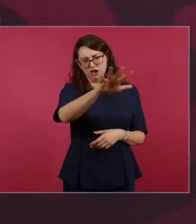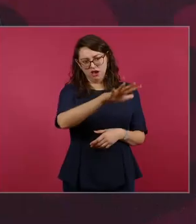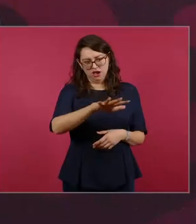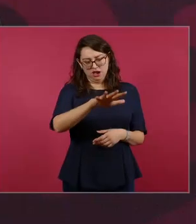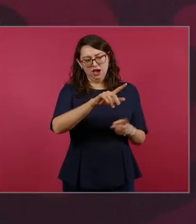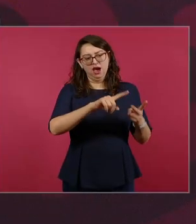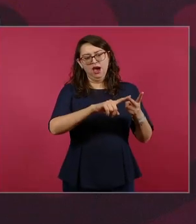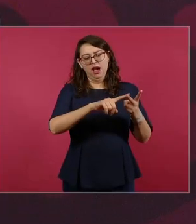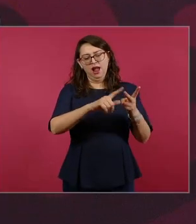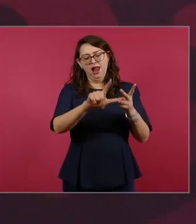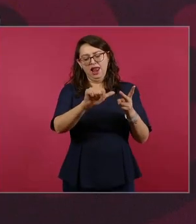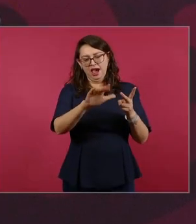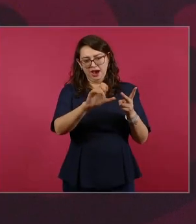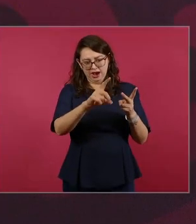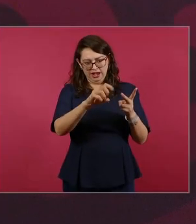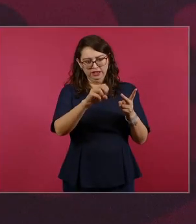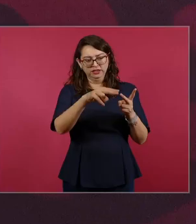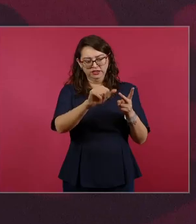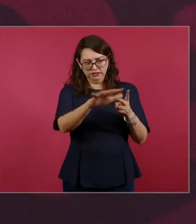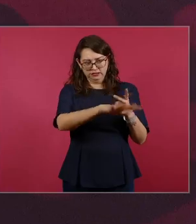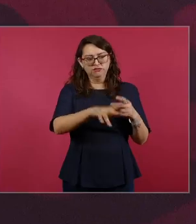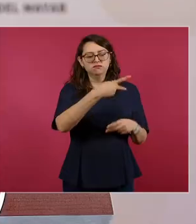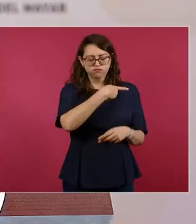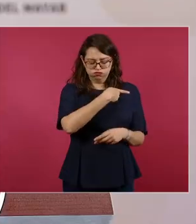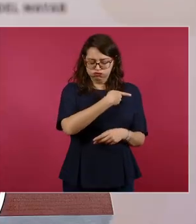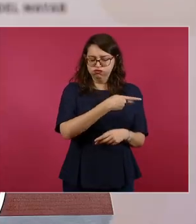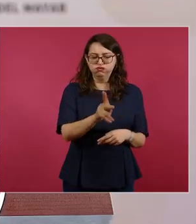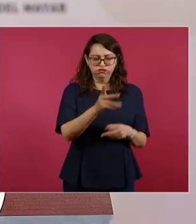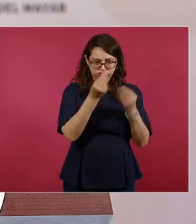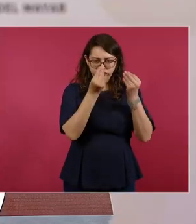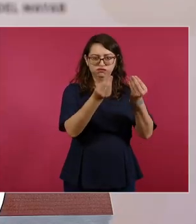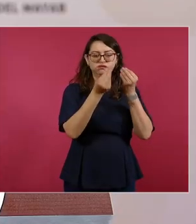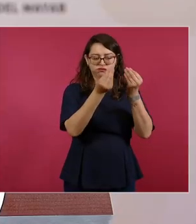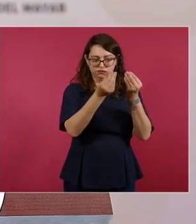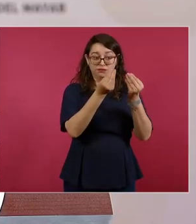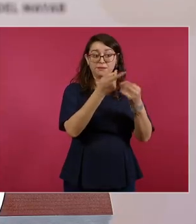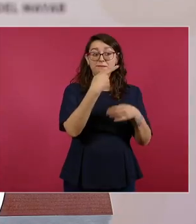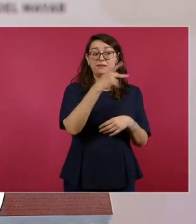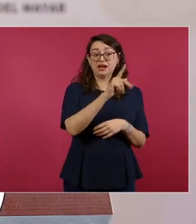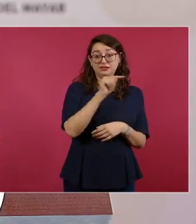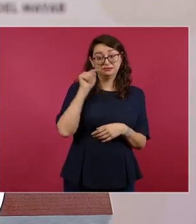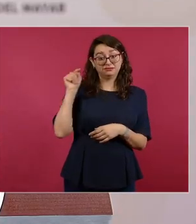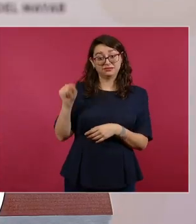lacandona pero se desconoce